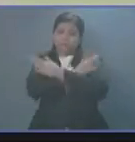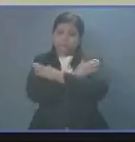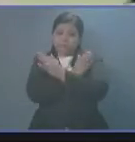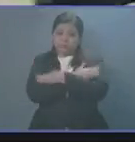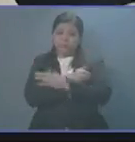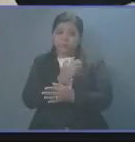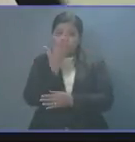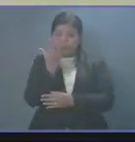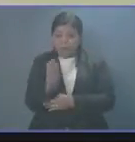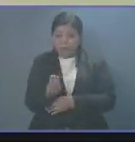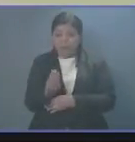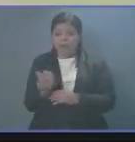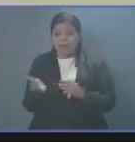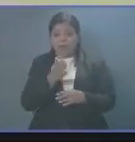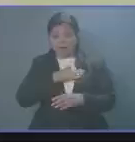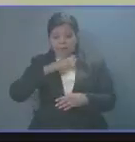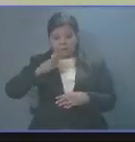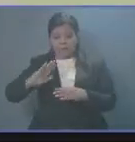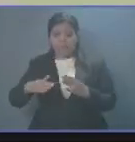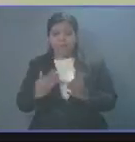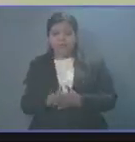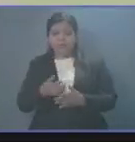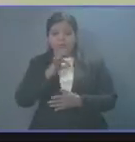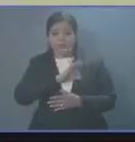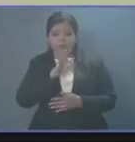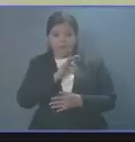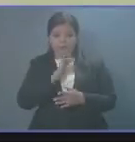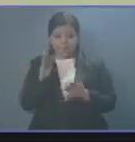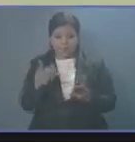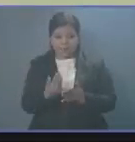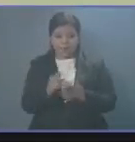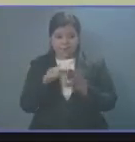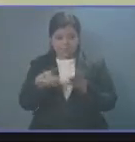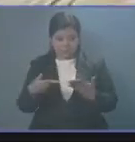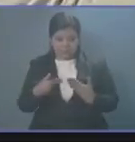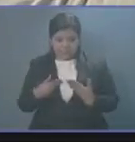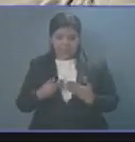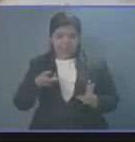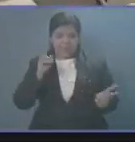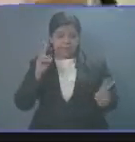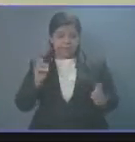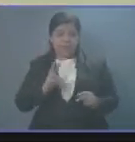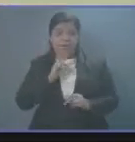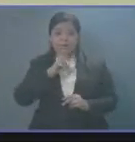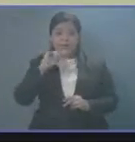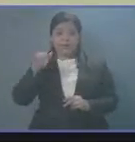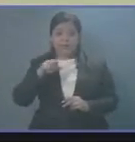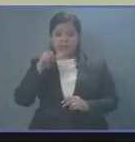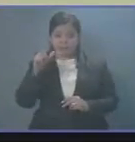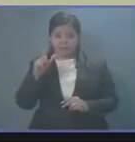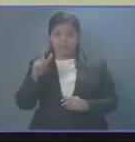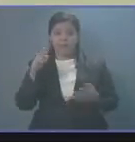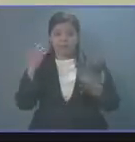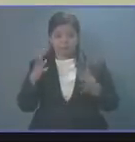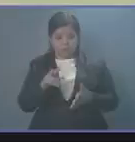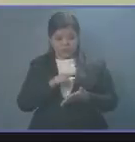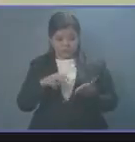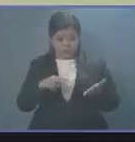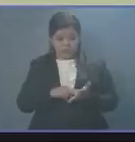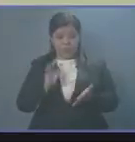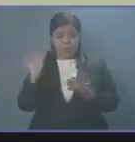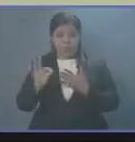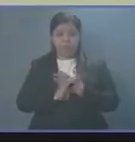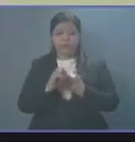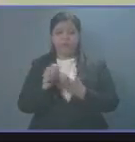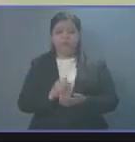su día y se reafirma el compromiso para legislar en beneficio de los derechos de juventud. San Salvador, 22 de julio del 2019. Procedo a leer el proyecto